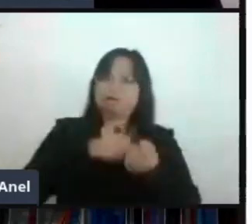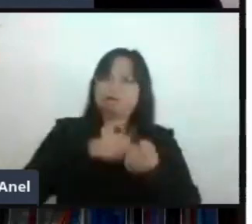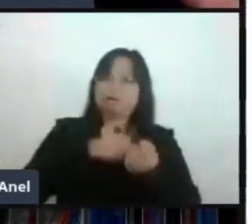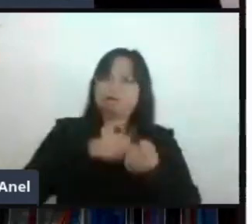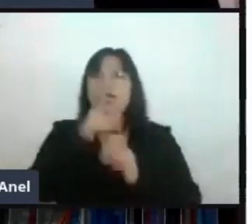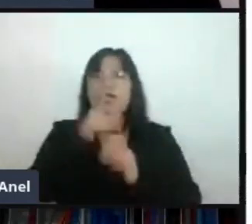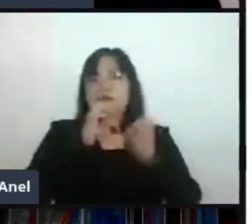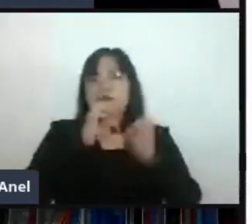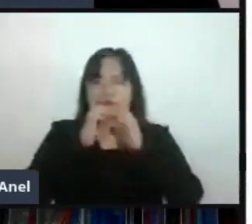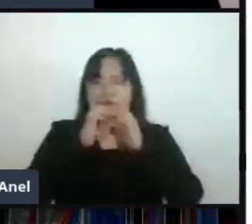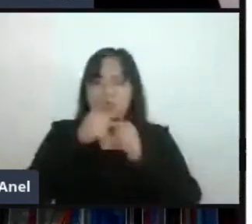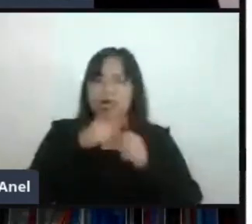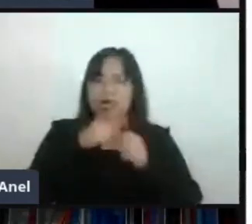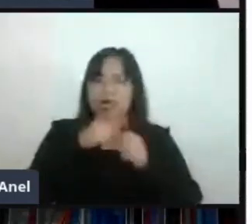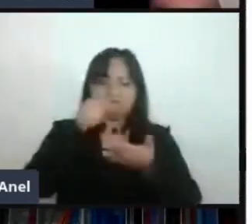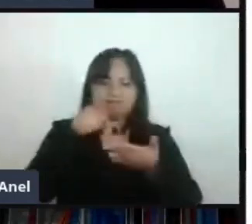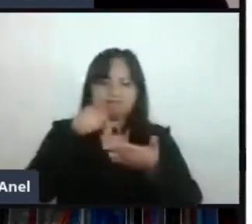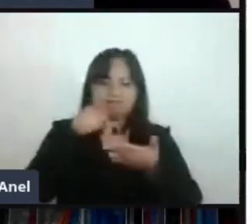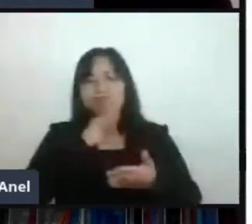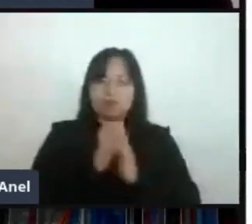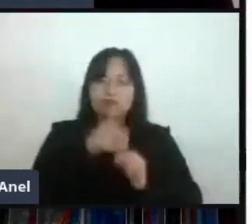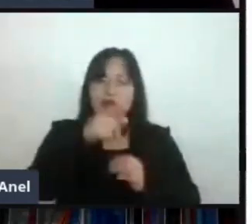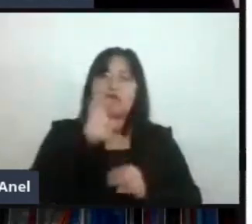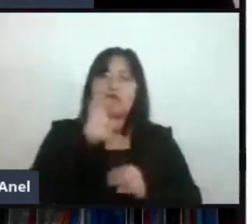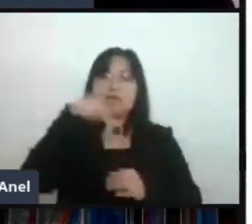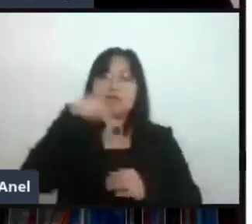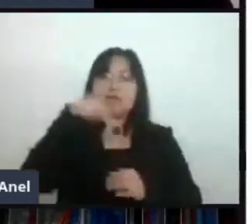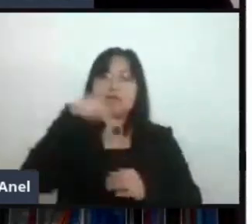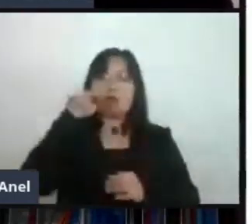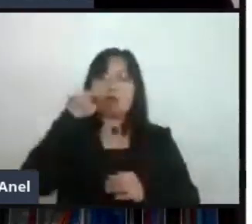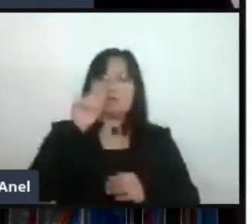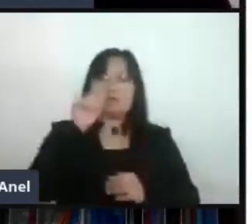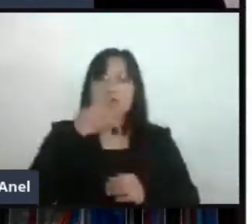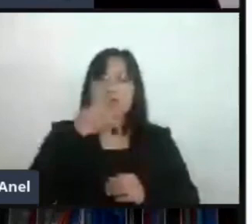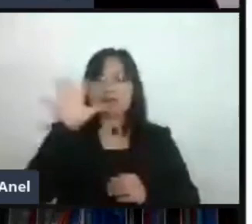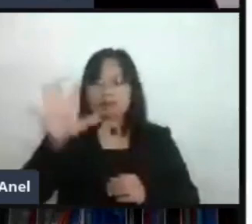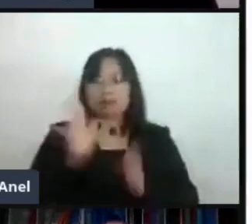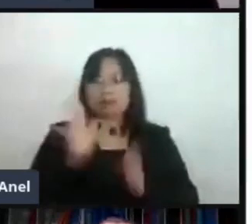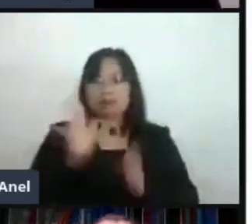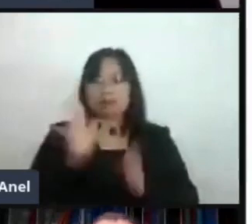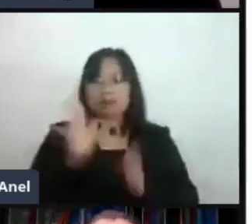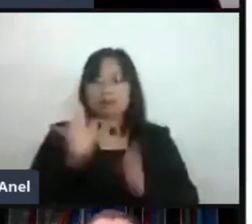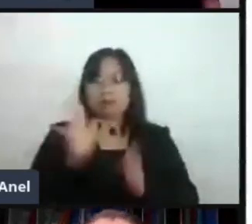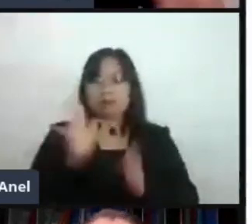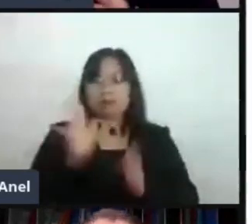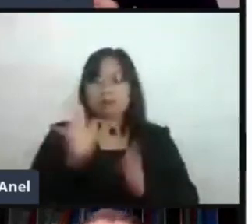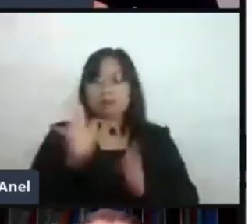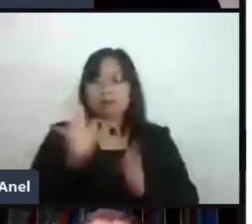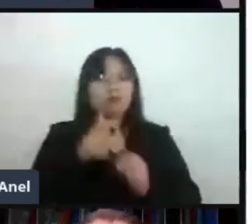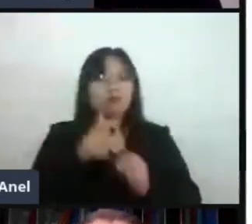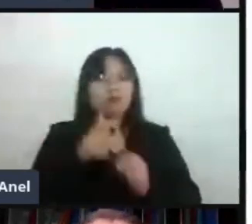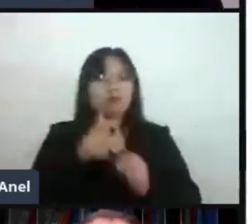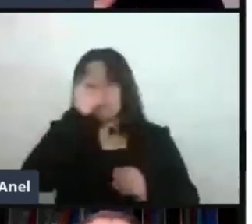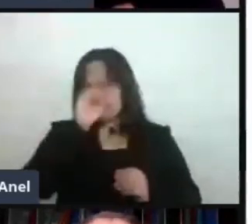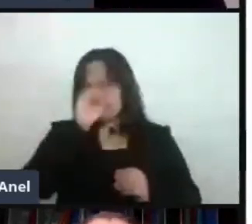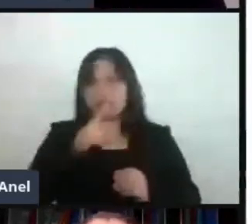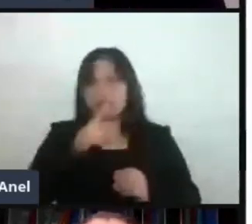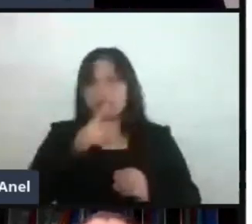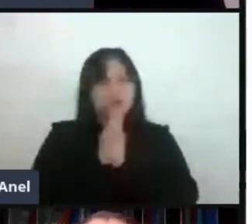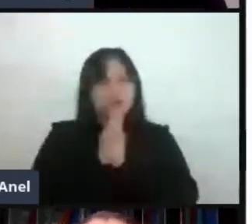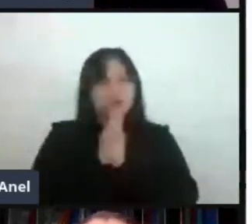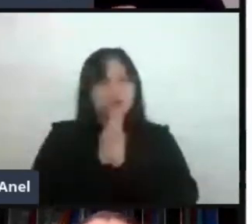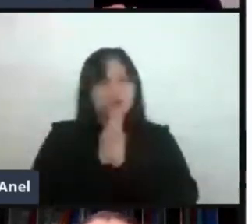gg.gg/encuesta5. Esperamos con ansia sus comentarios. De verdad, muchas, muchas gracias. Asimismo, recordarles,